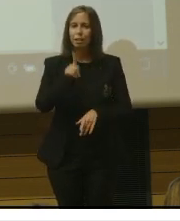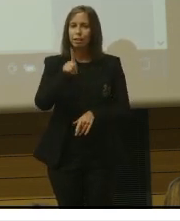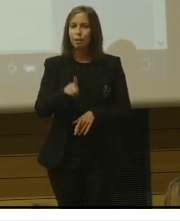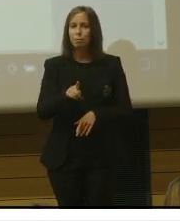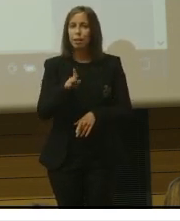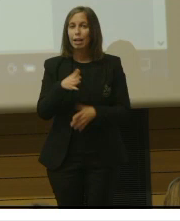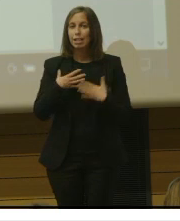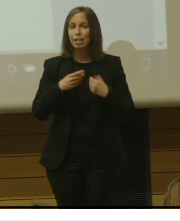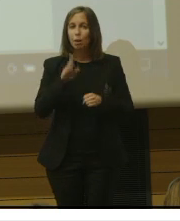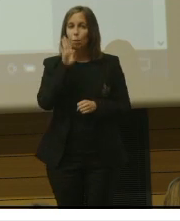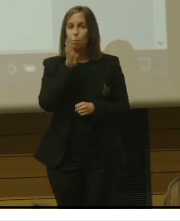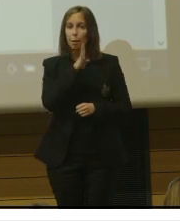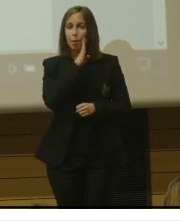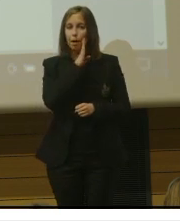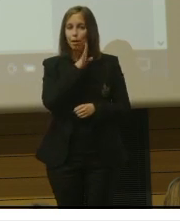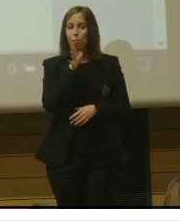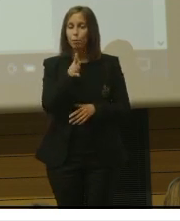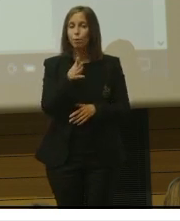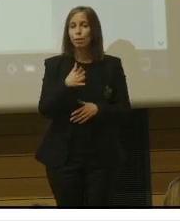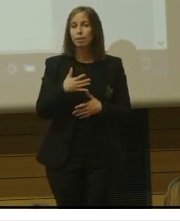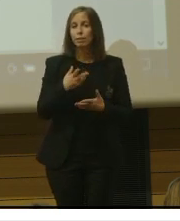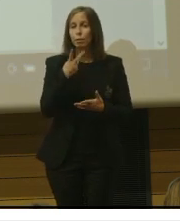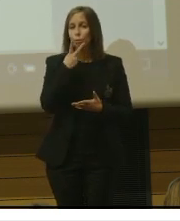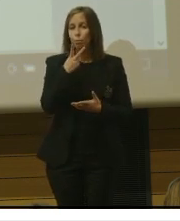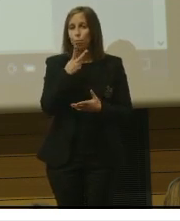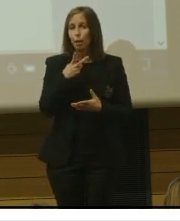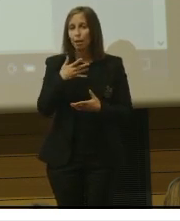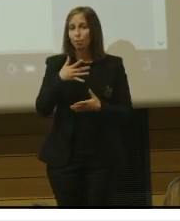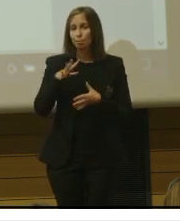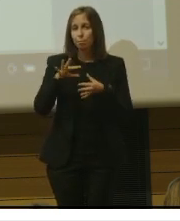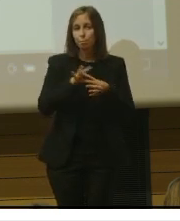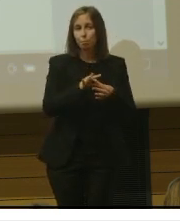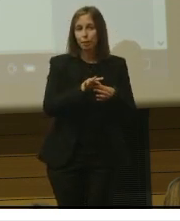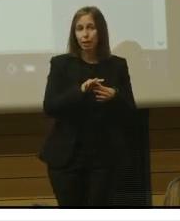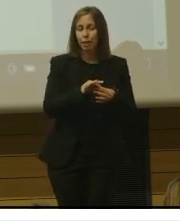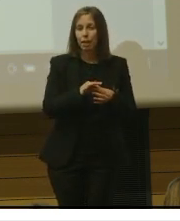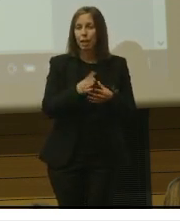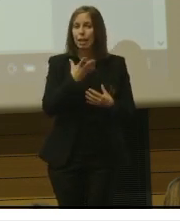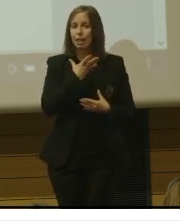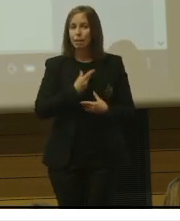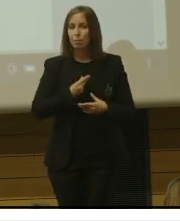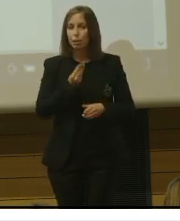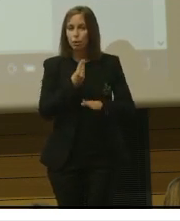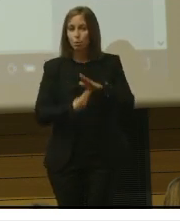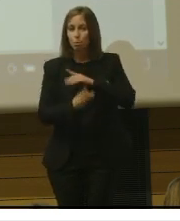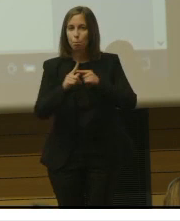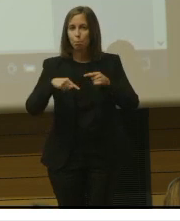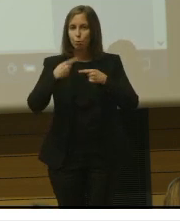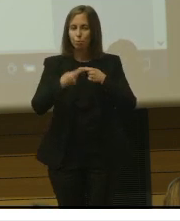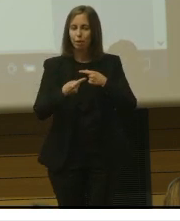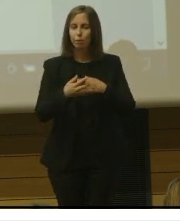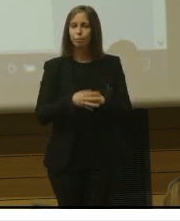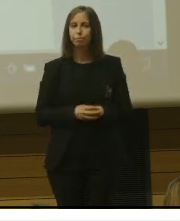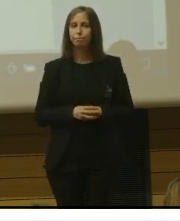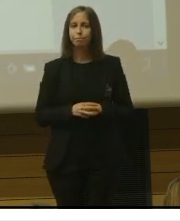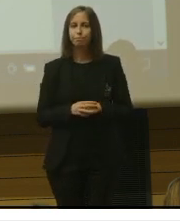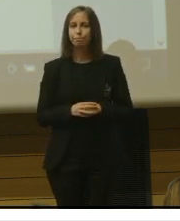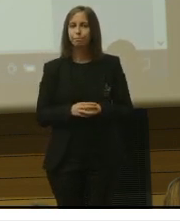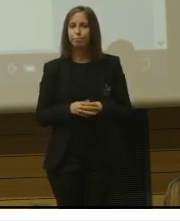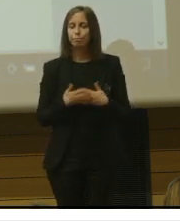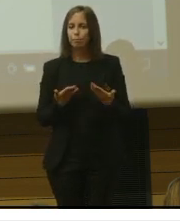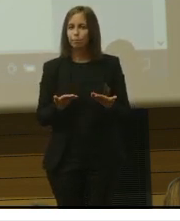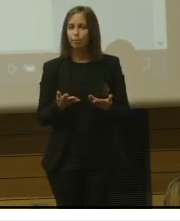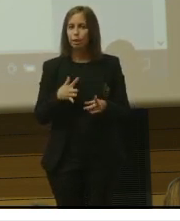salud materna, ¿no? Porque fumar sí que está relacionado con la probabilidad de desarrollar depresión posparto. Por lo tanto, claro, estamos en